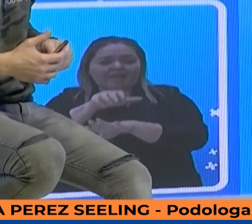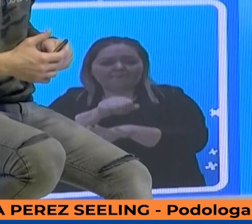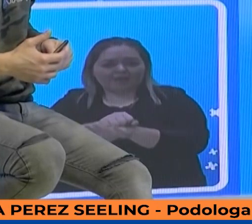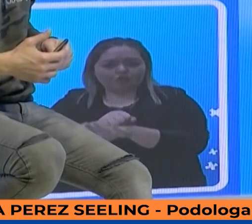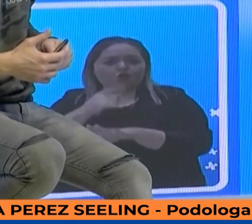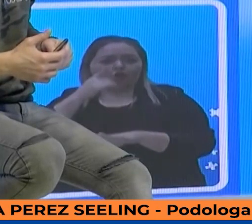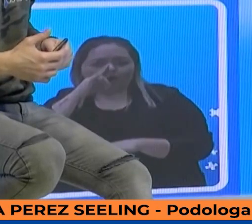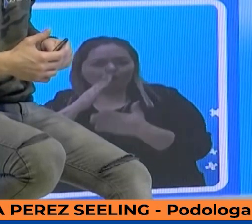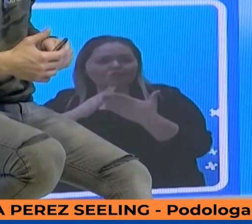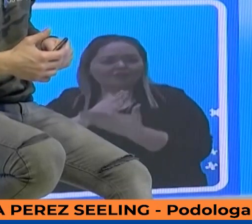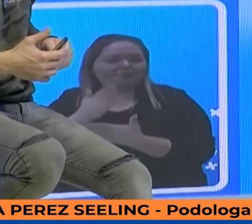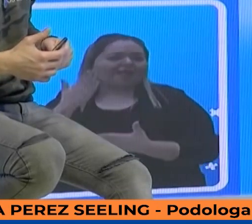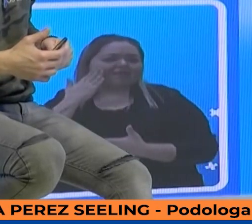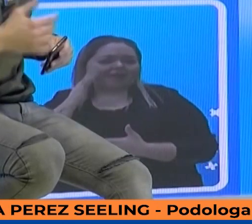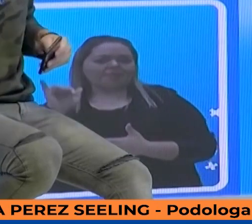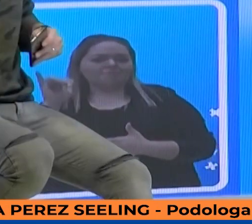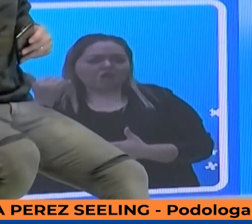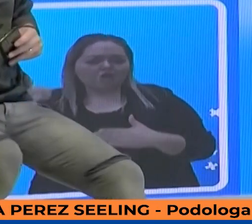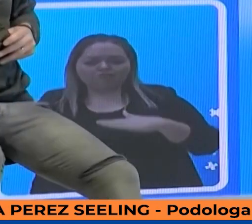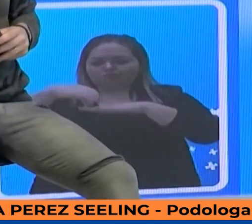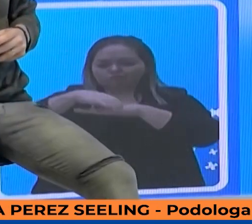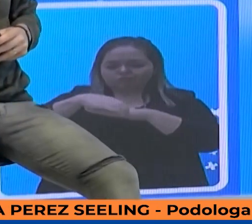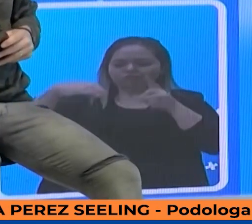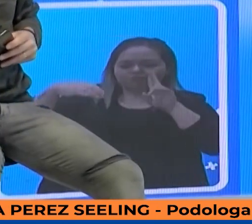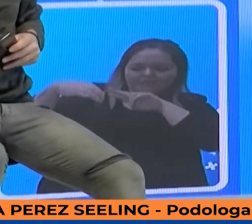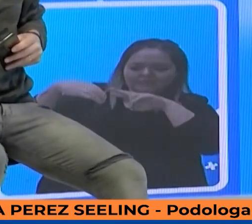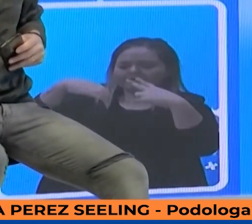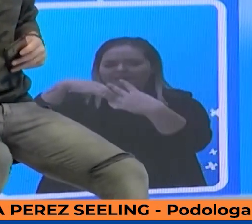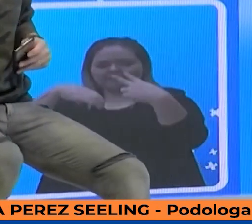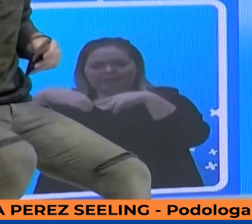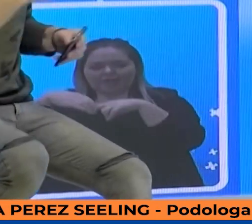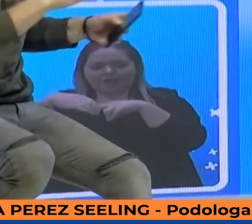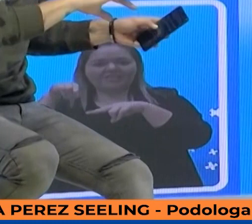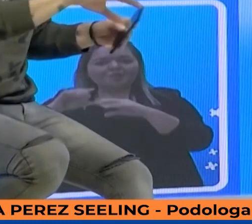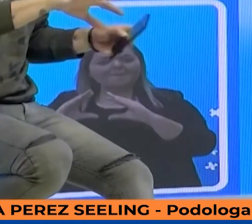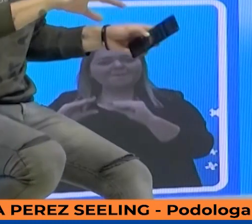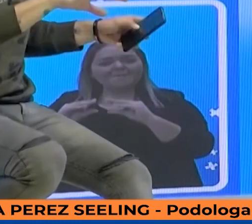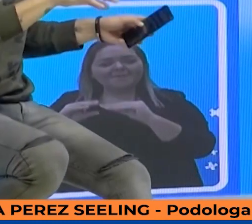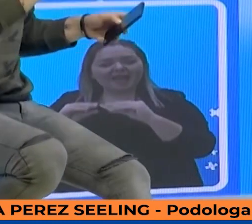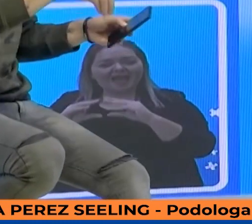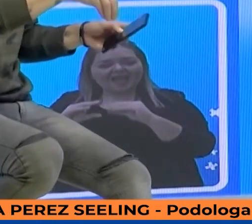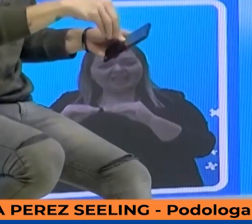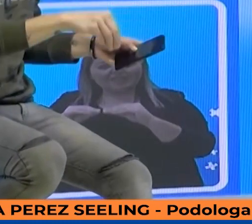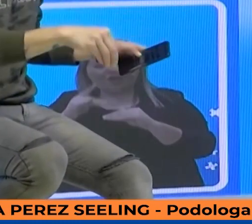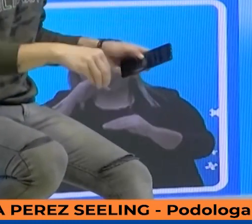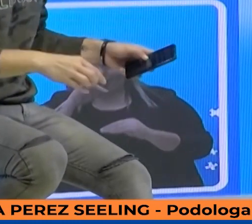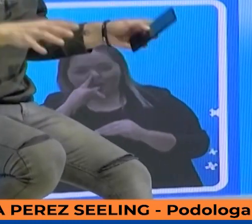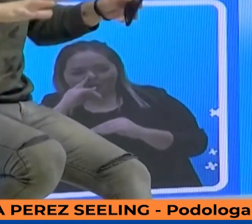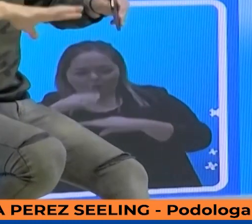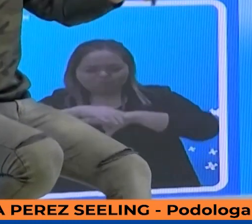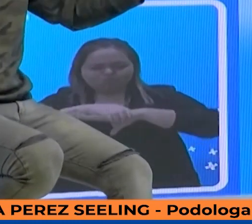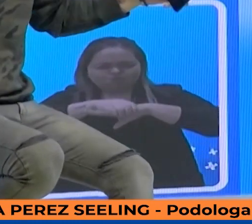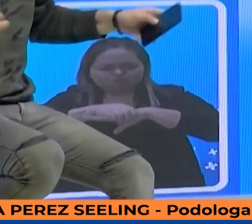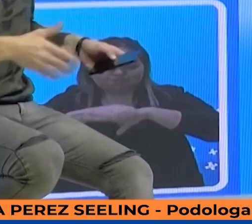podología, uh-huh. y está muy... Está buenísimo. Está muy bueno. Que se trabaje de esa manera. Te saco un poco de esta temática en